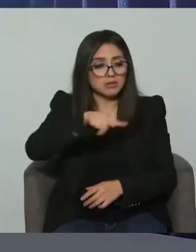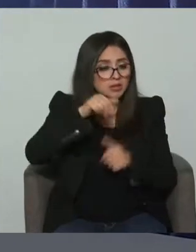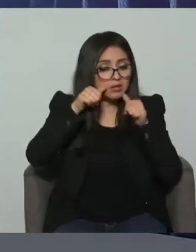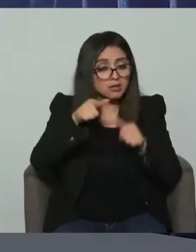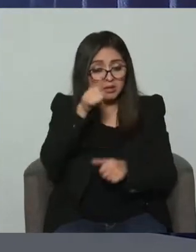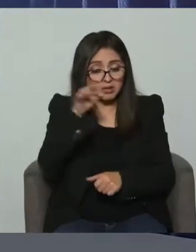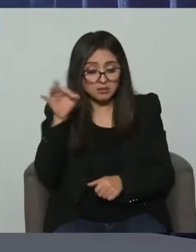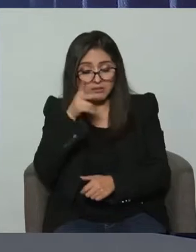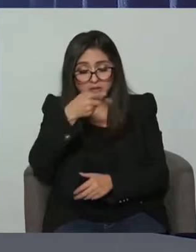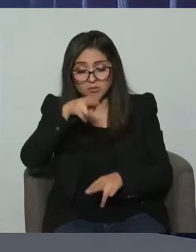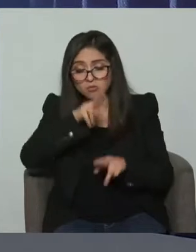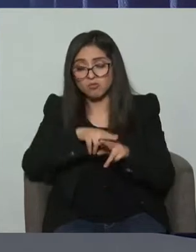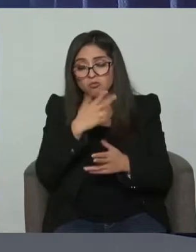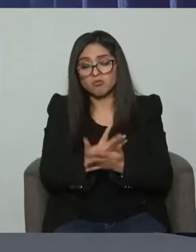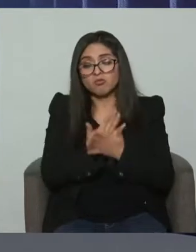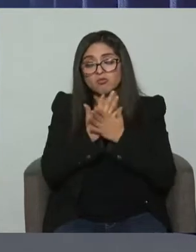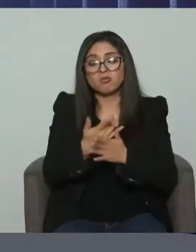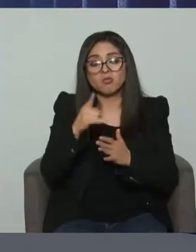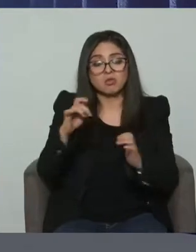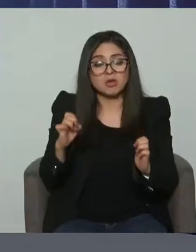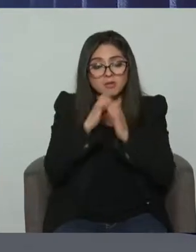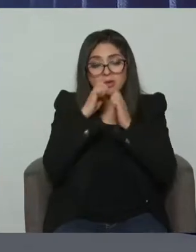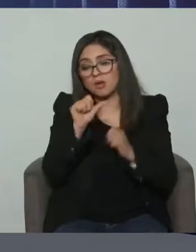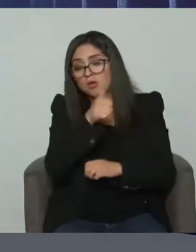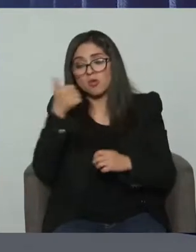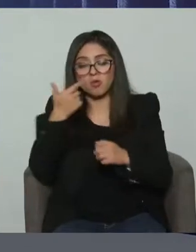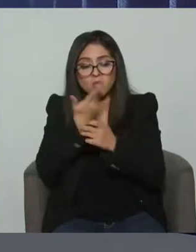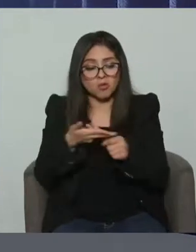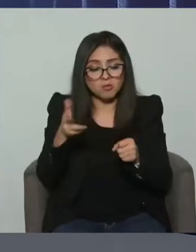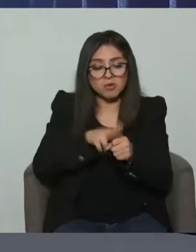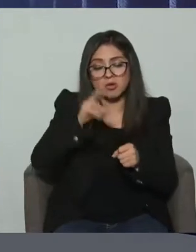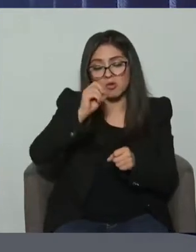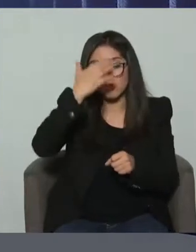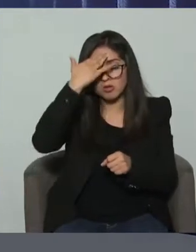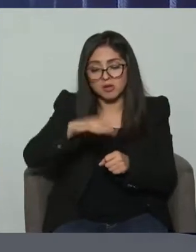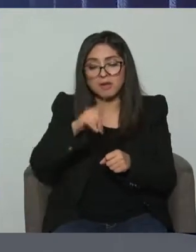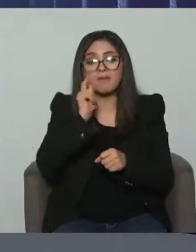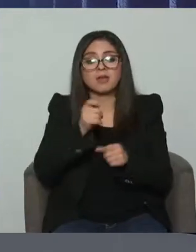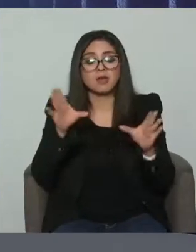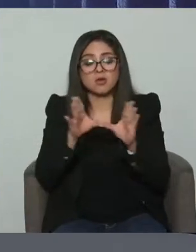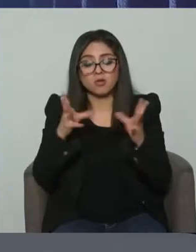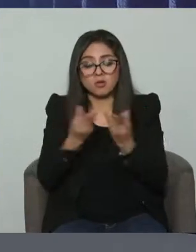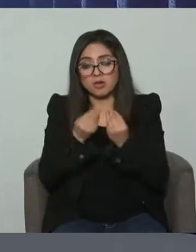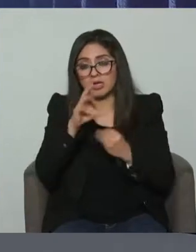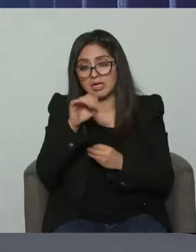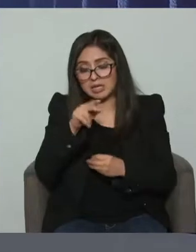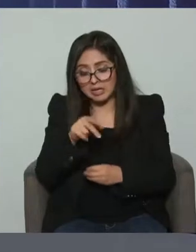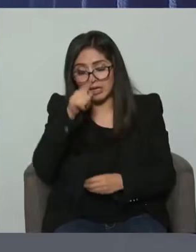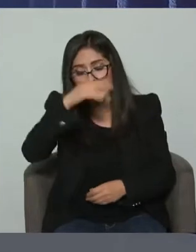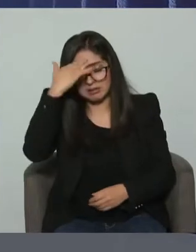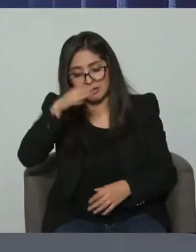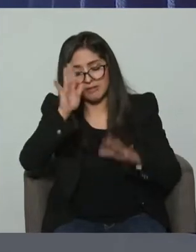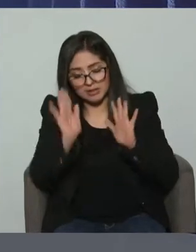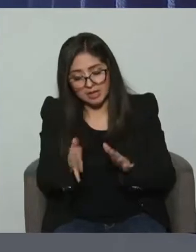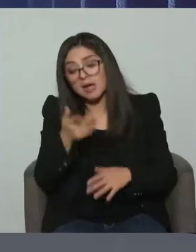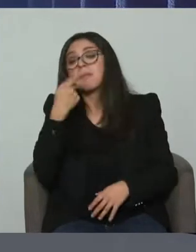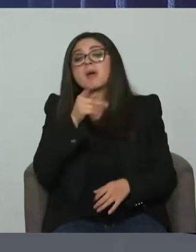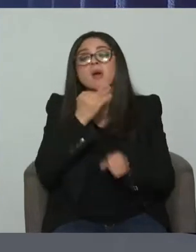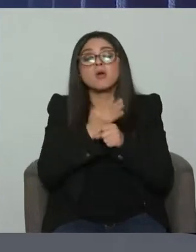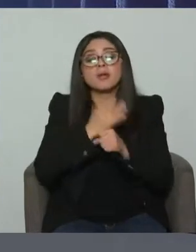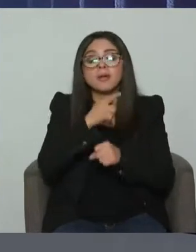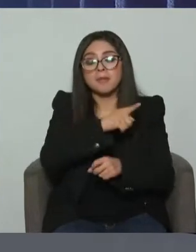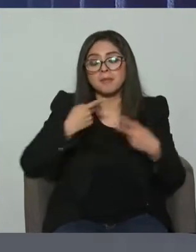espera en las salas de emergencia de cualquier hospital o clínica sabe lo que ocurre. Usted que tiene un pariente en este momento